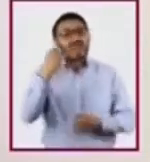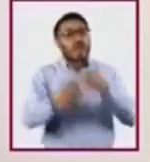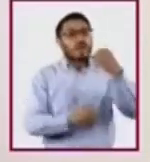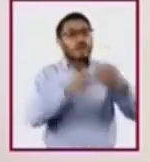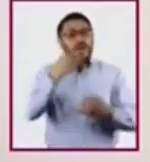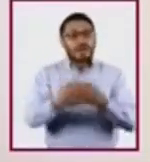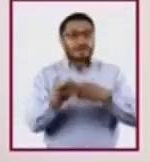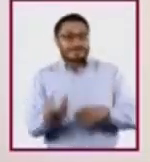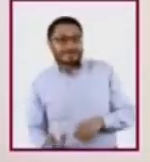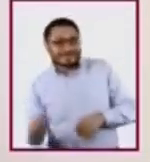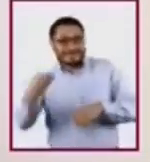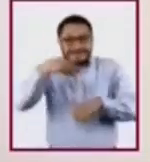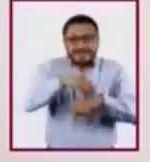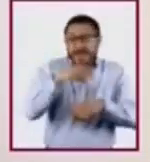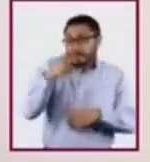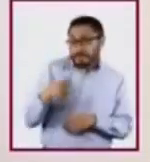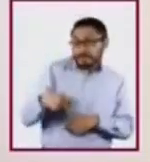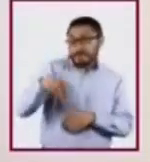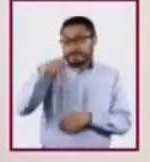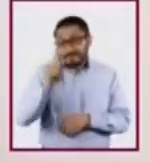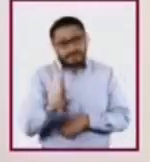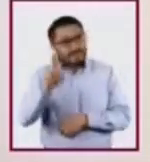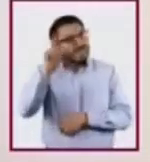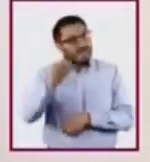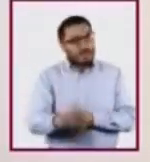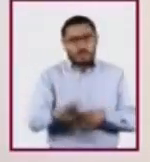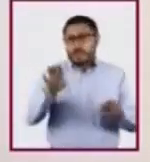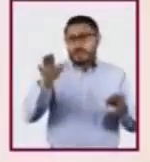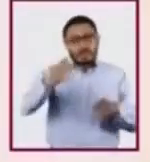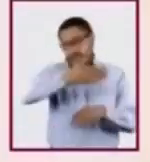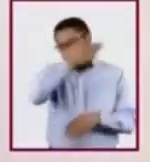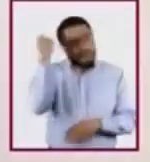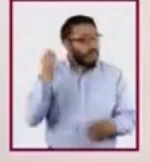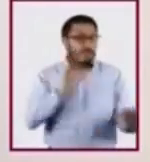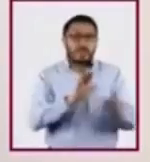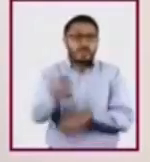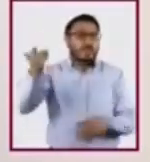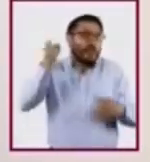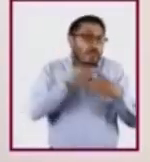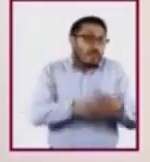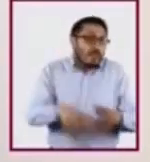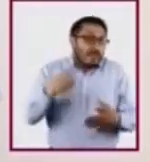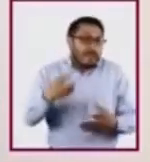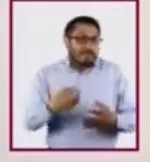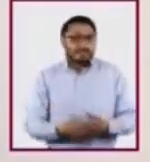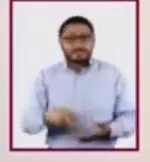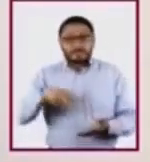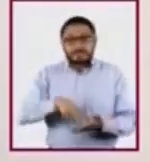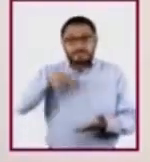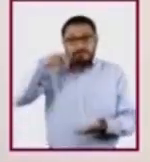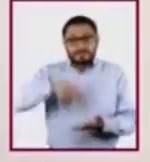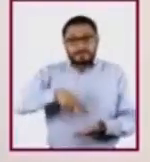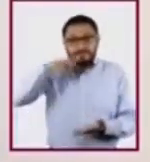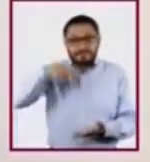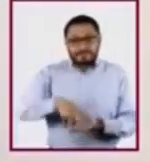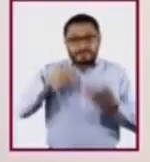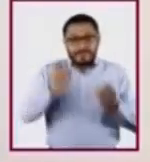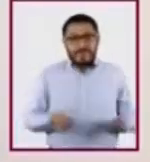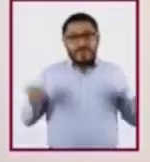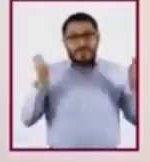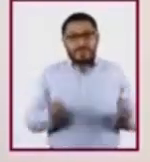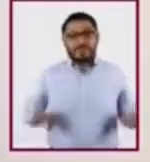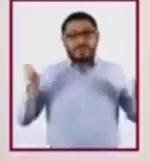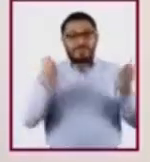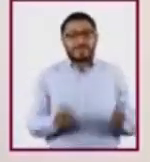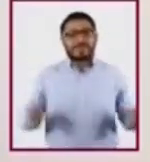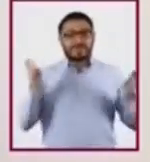juegos tradicionales. Sin embargo, no se conoce bien el origen. El salto a la cuerda habitualmente consiste en que